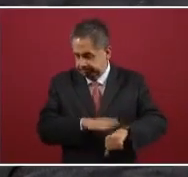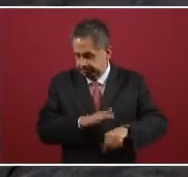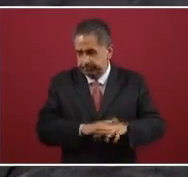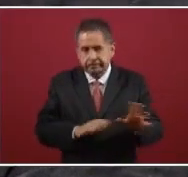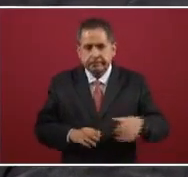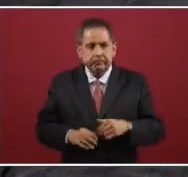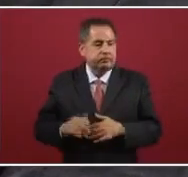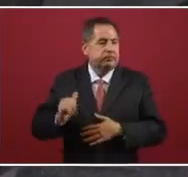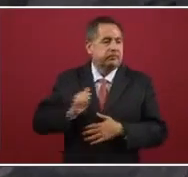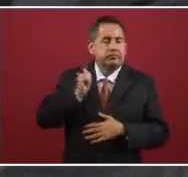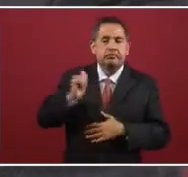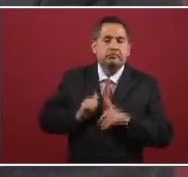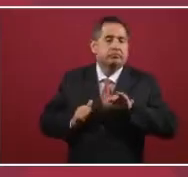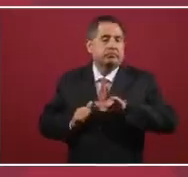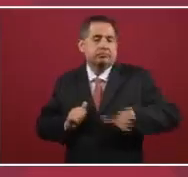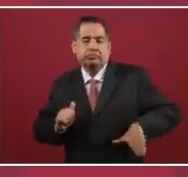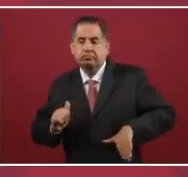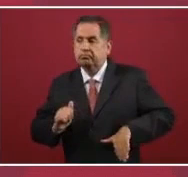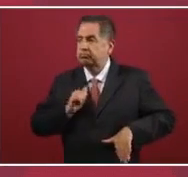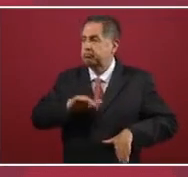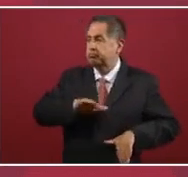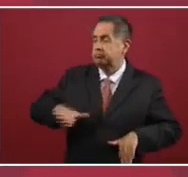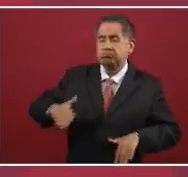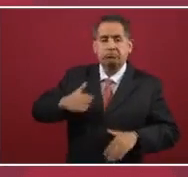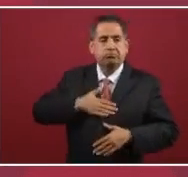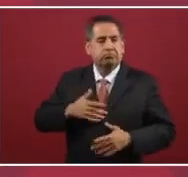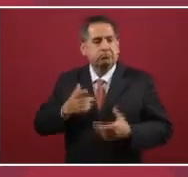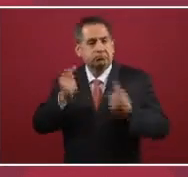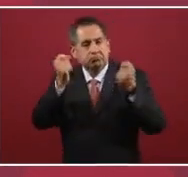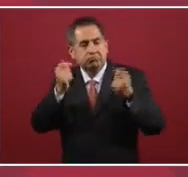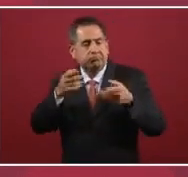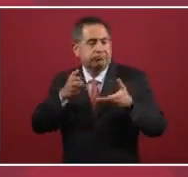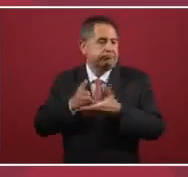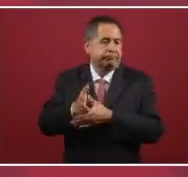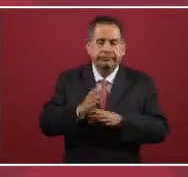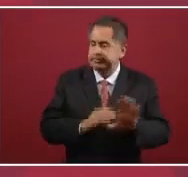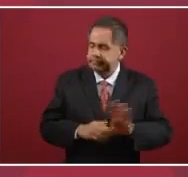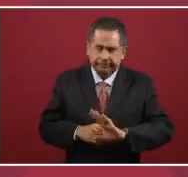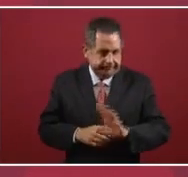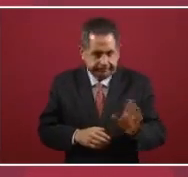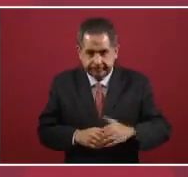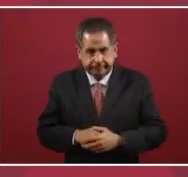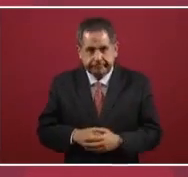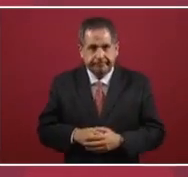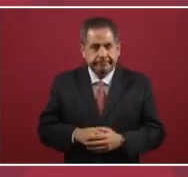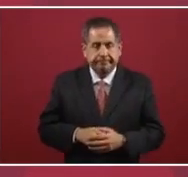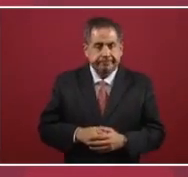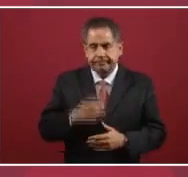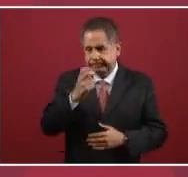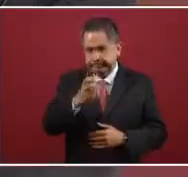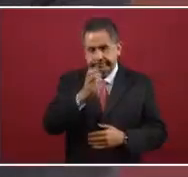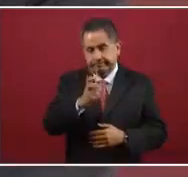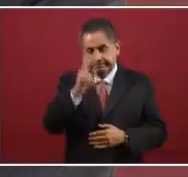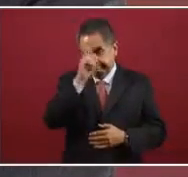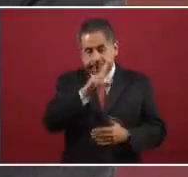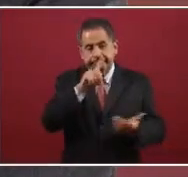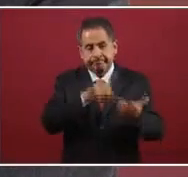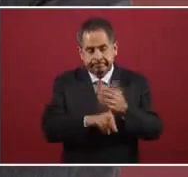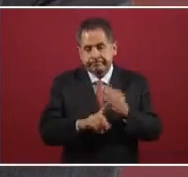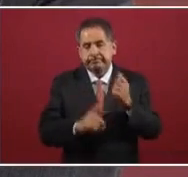buscar triunfar a toda costa, sin escrúpulos morales de ninguna índole. Eso es lo que